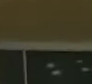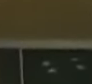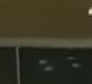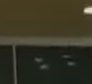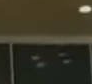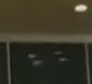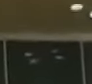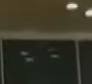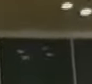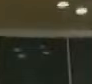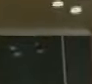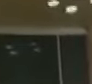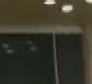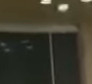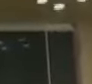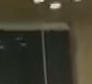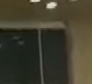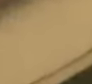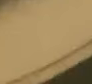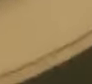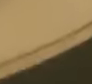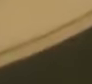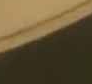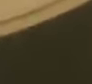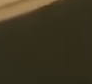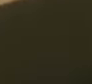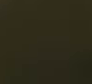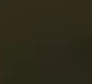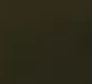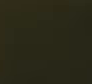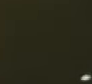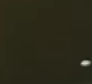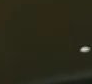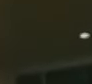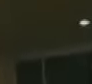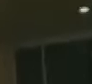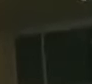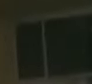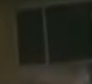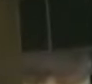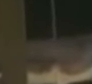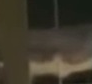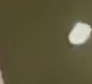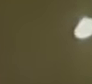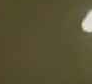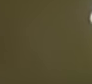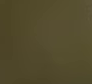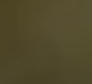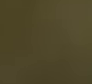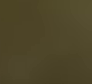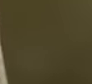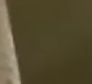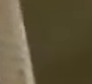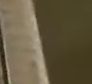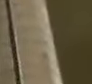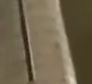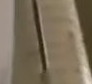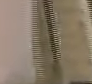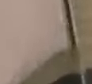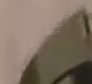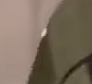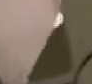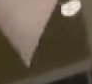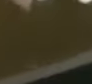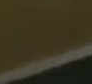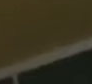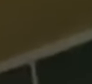de la soberanía patria es una prioridad de unión nacional. También, de acuerdo al Consejo Nacional Electoral, hasta el momento